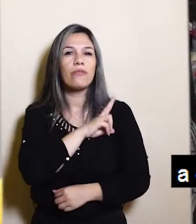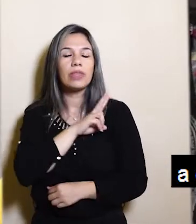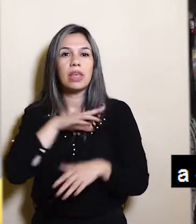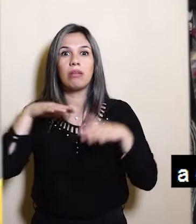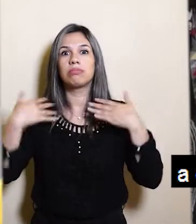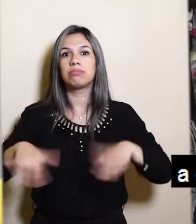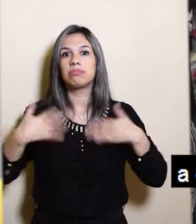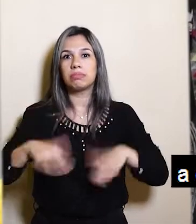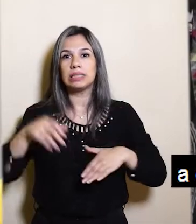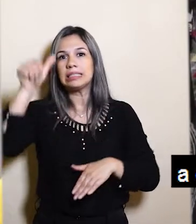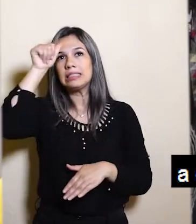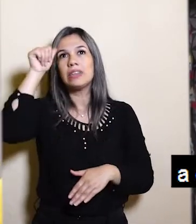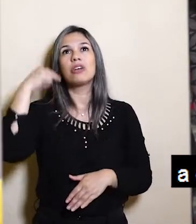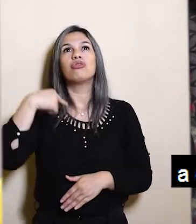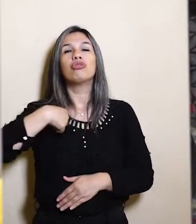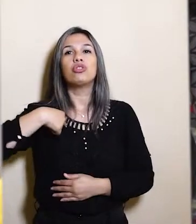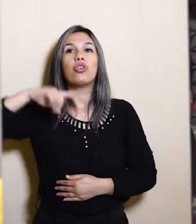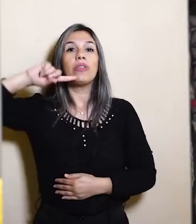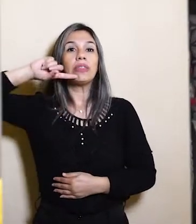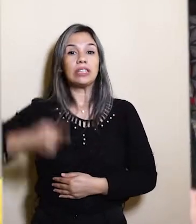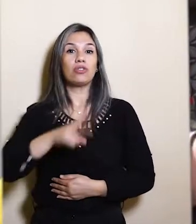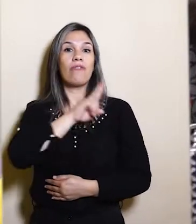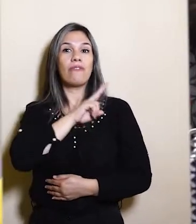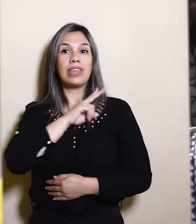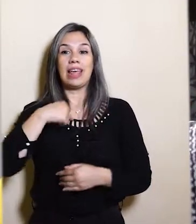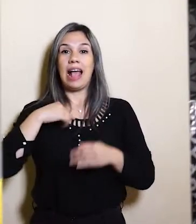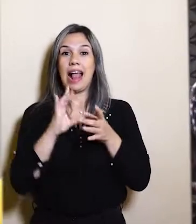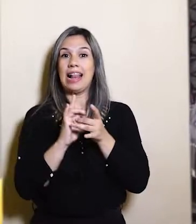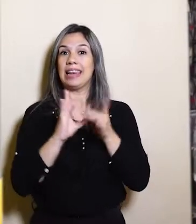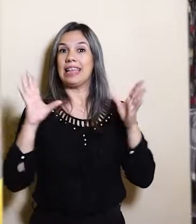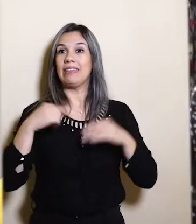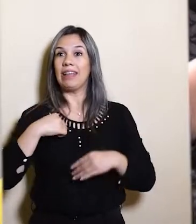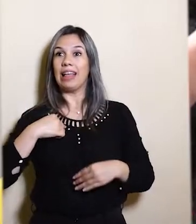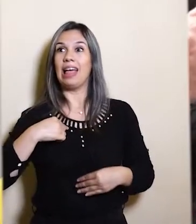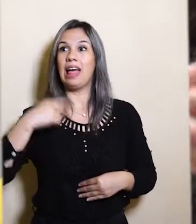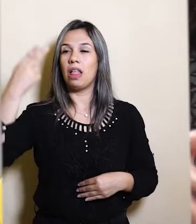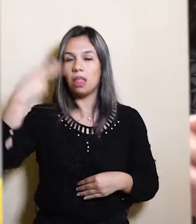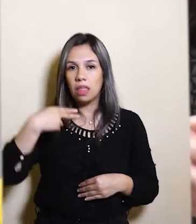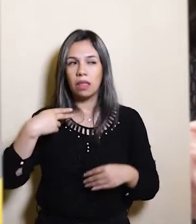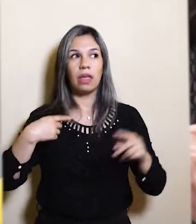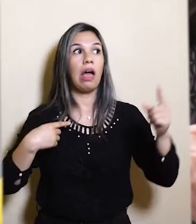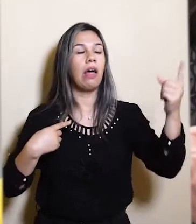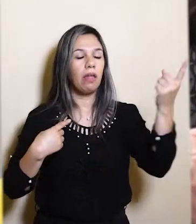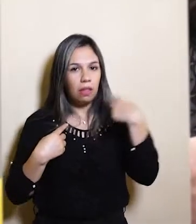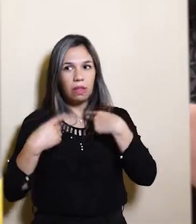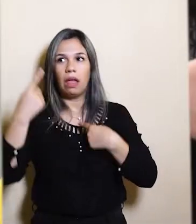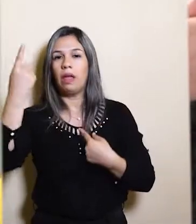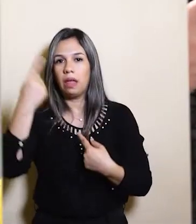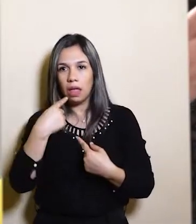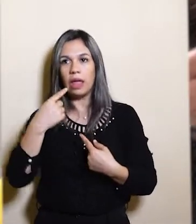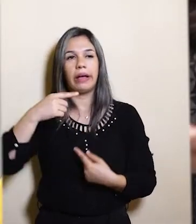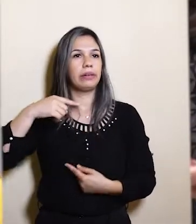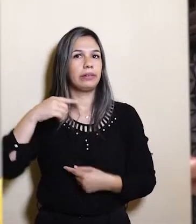le ha arrebatado su agencia para tomar decisiones, ¿no? Y después, lo que sucede es que se le somete a estos embarazos no